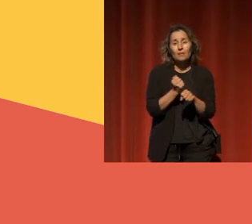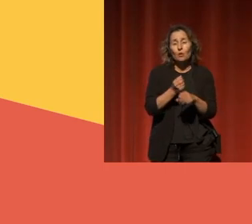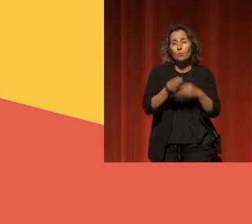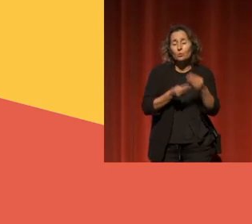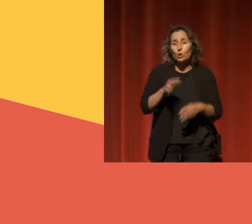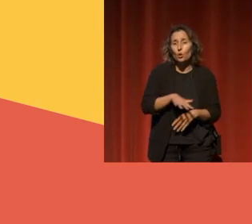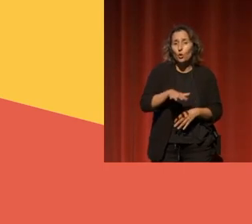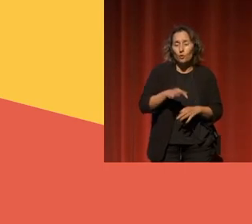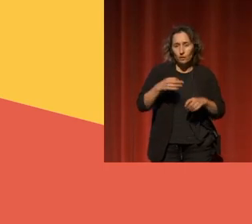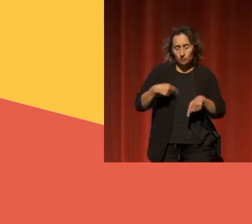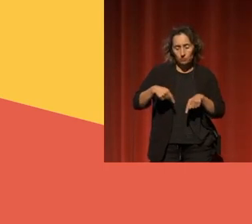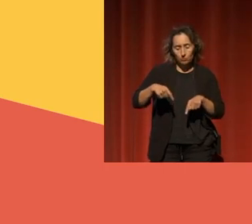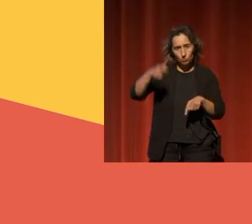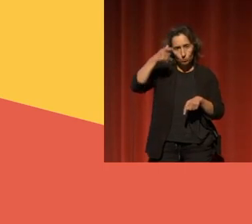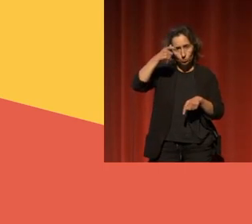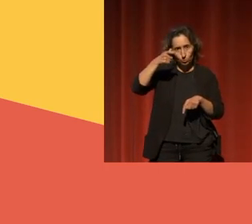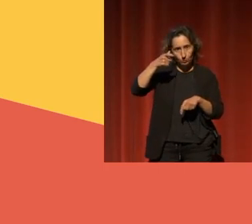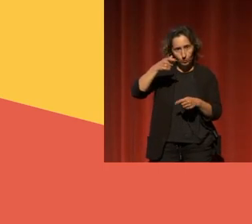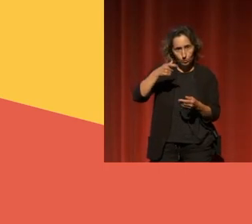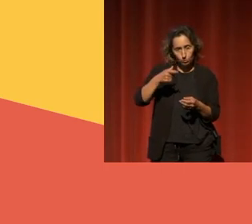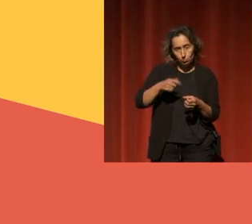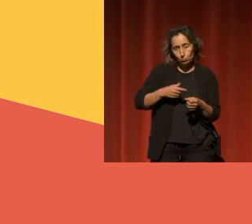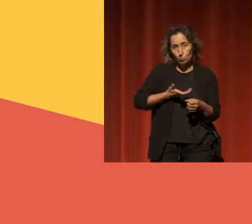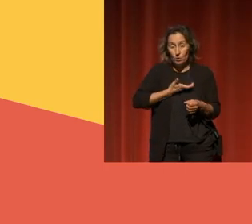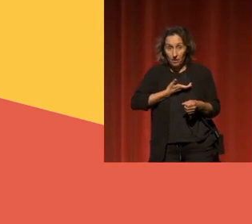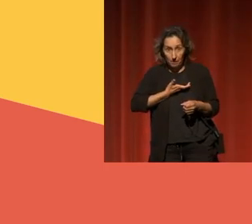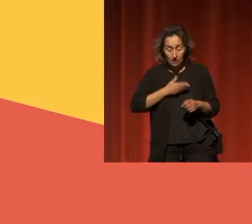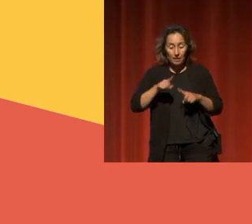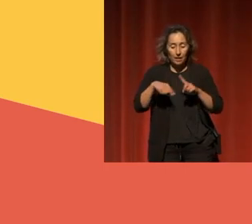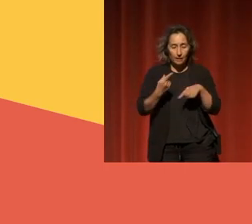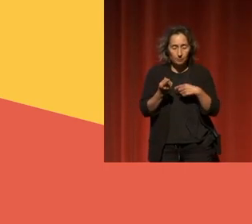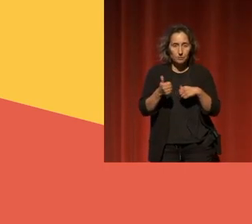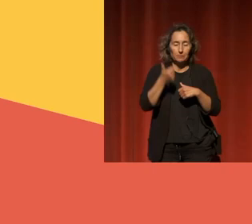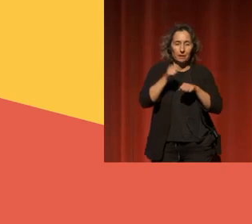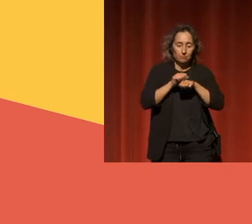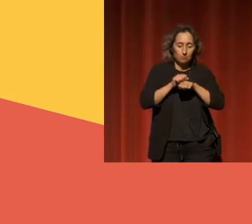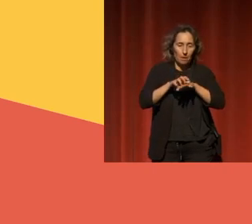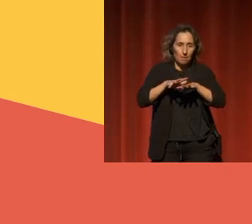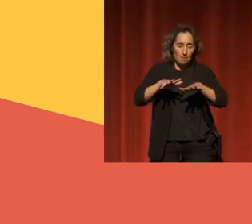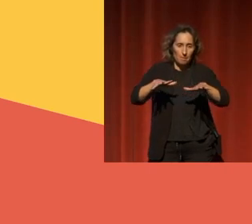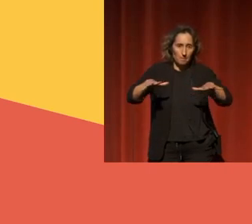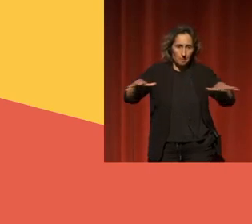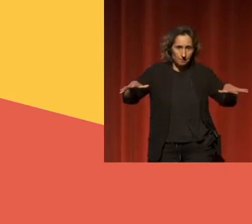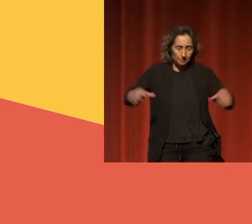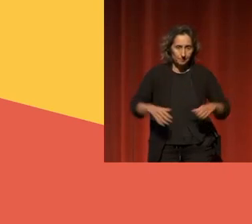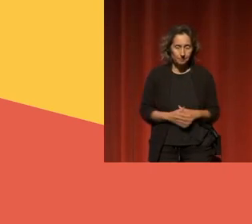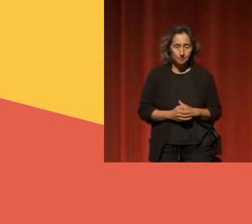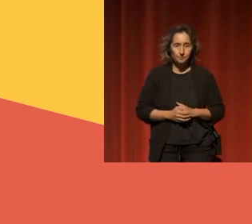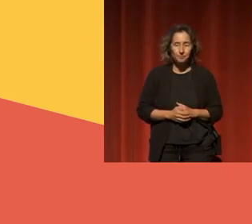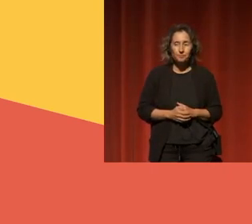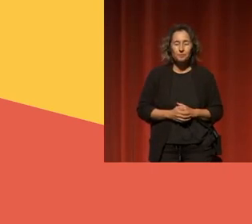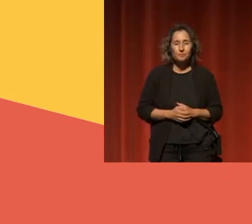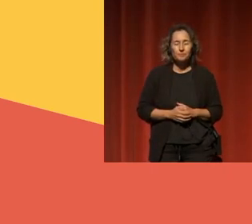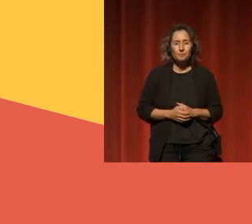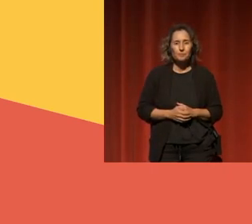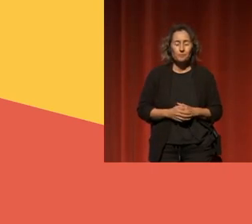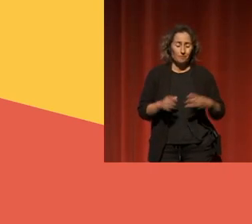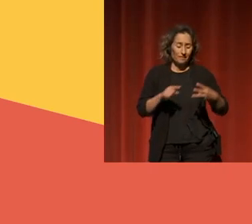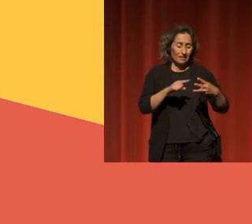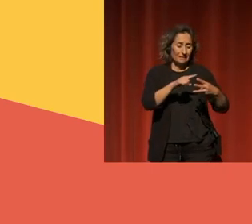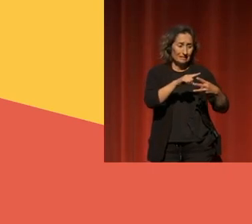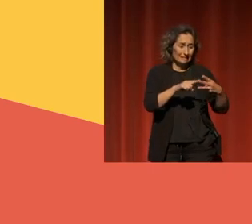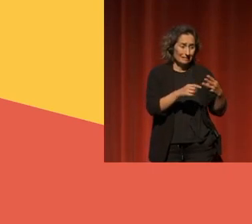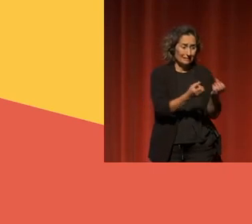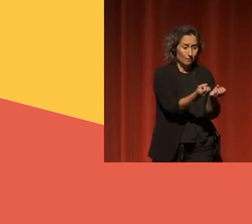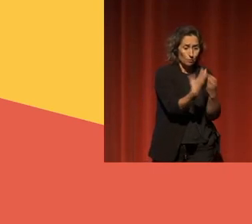ir agrupando los datos para obtener medias generales por lo tanto eso Hemos combinado las estas